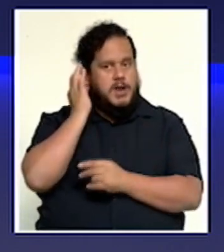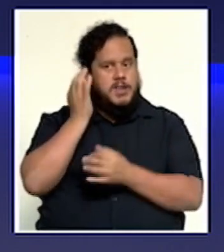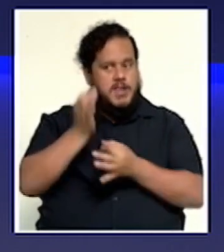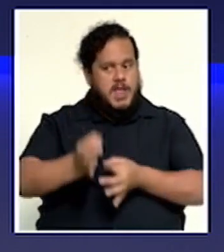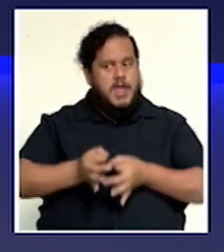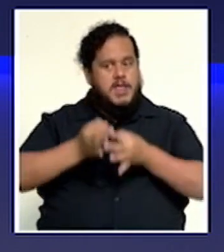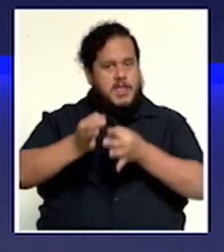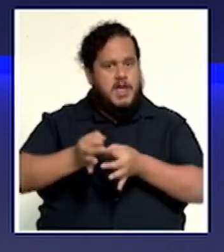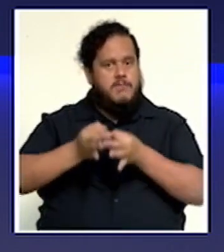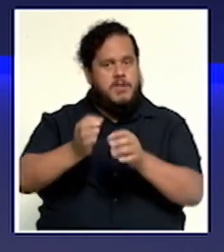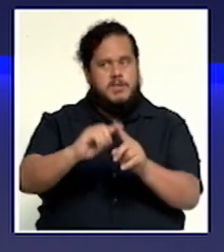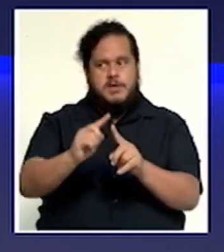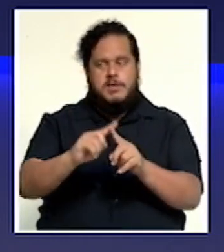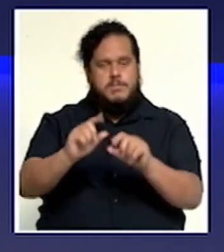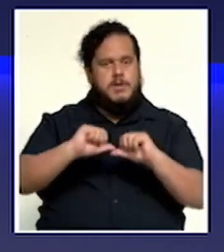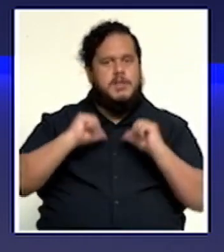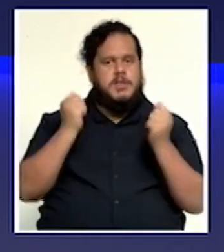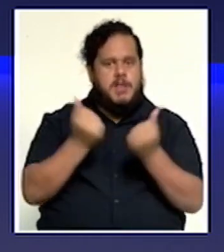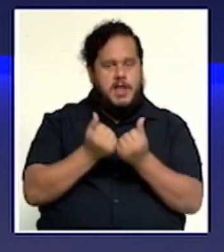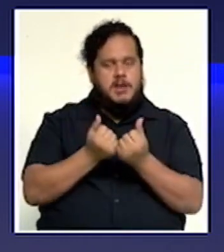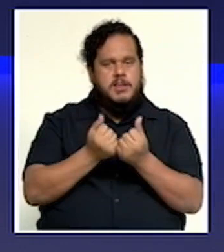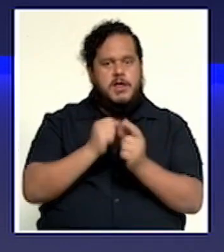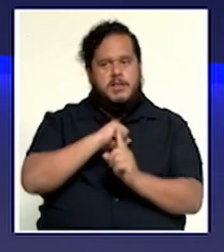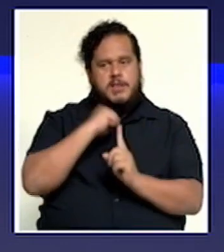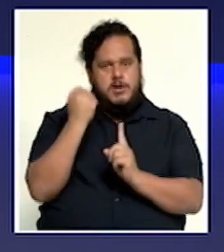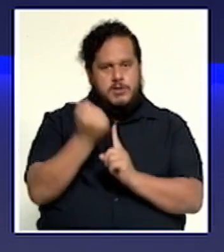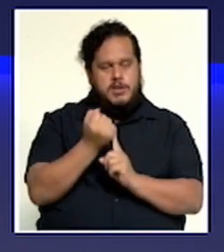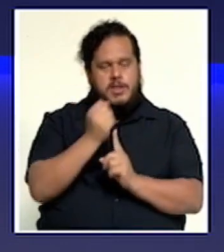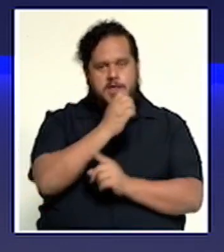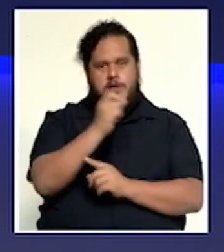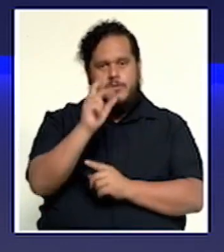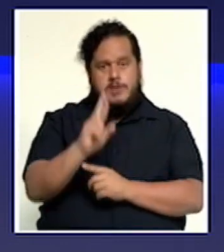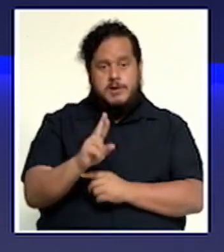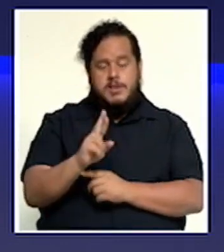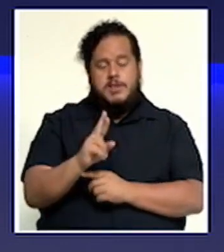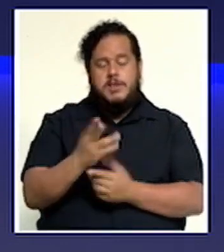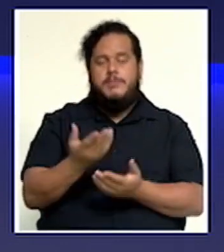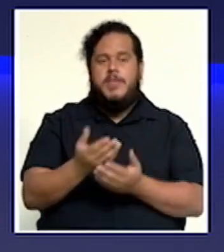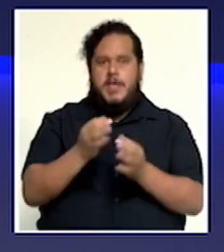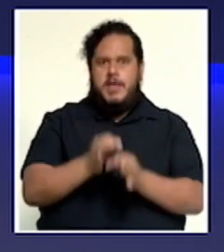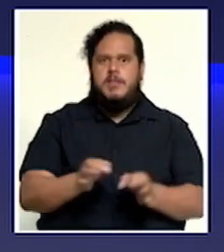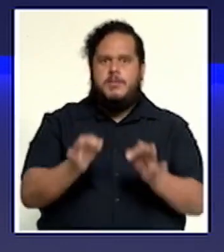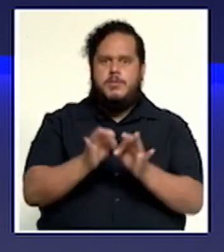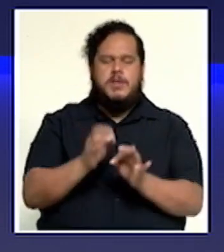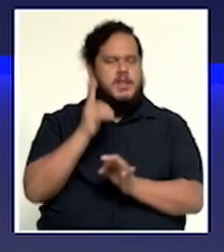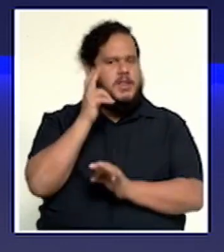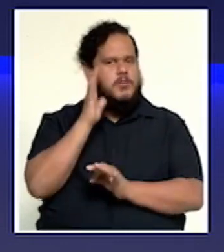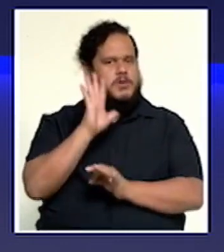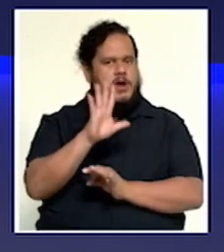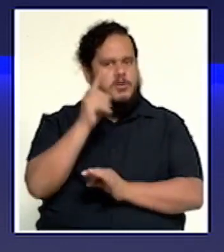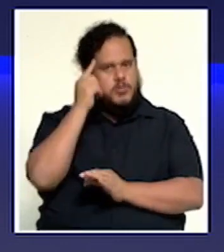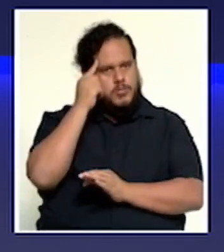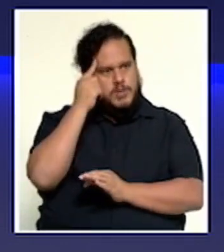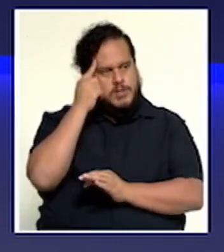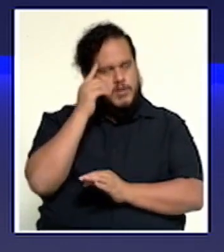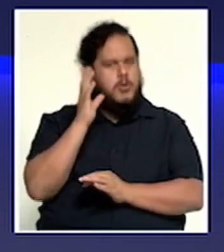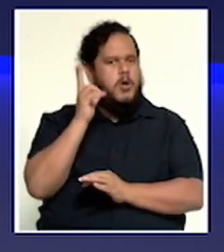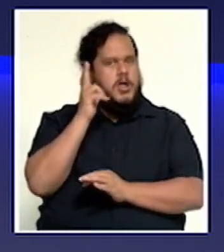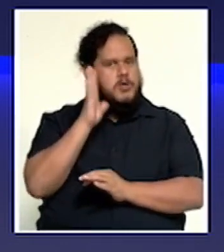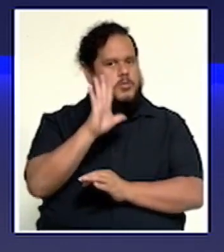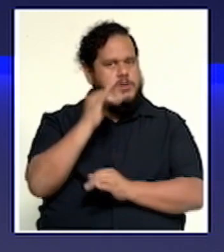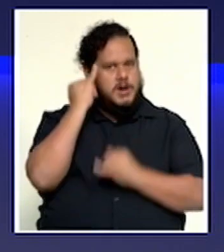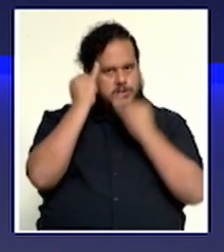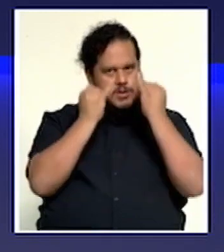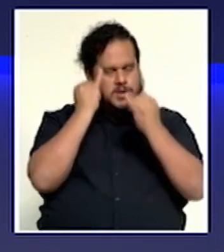avanzan en distintos campos de la sociedad costarricense. Es importante escuchar su pensamiento, escuchar sus